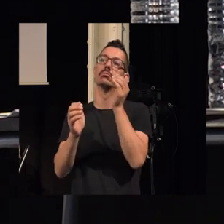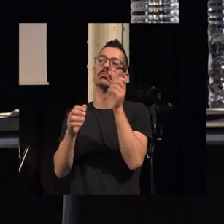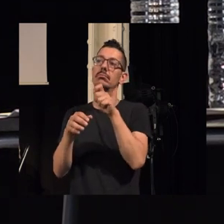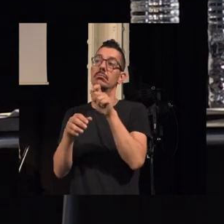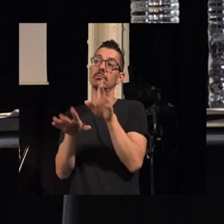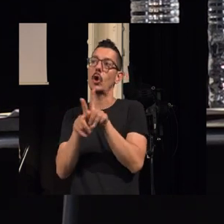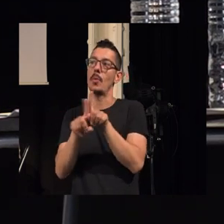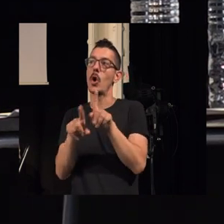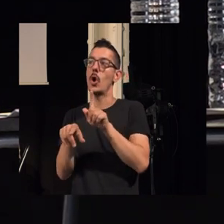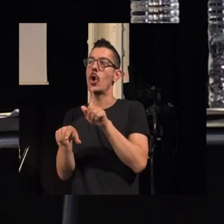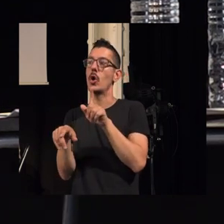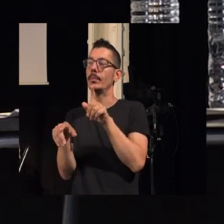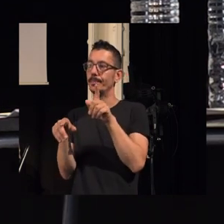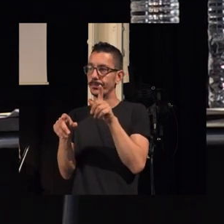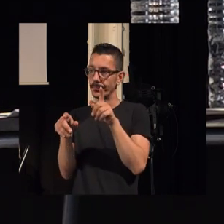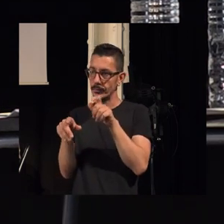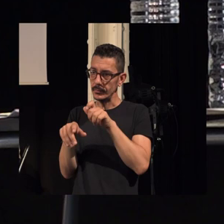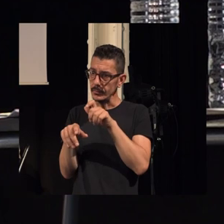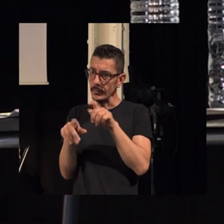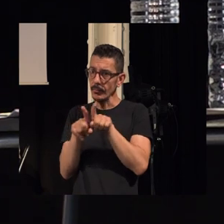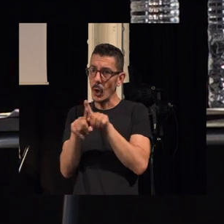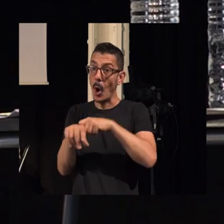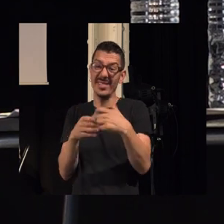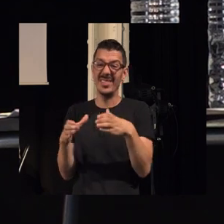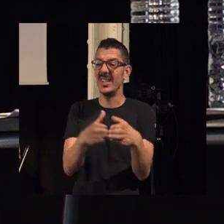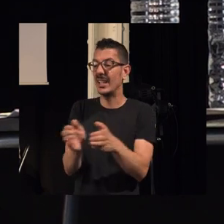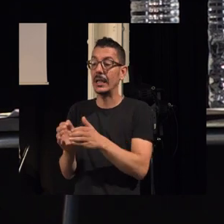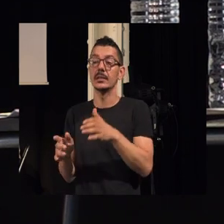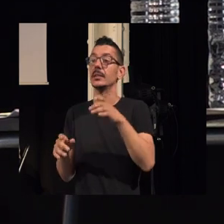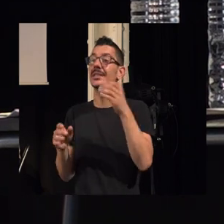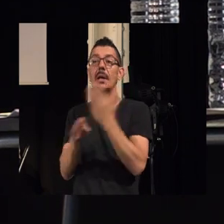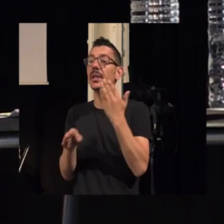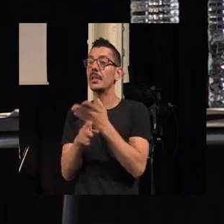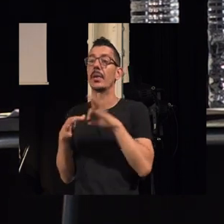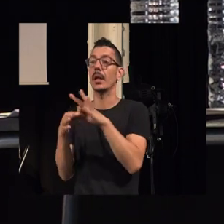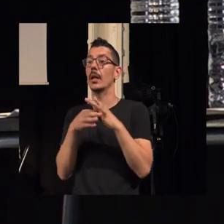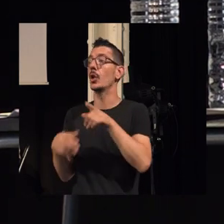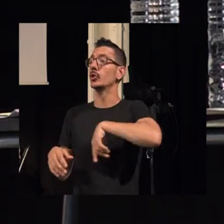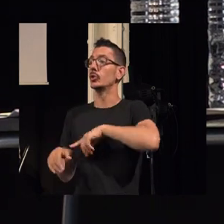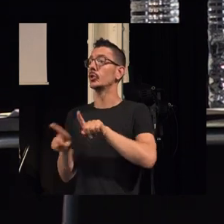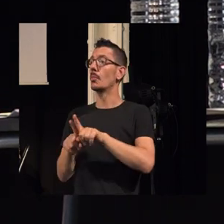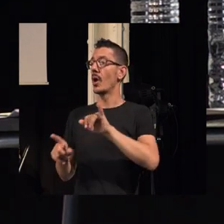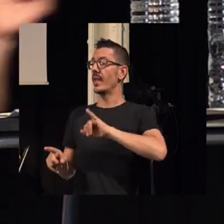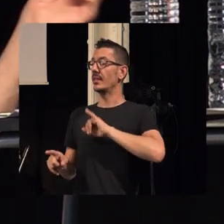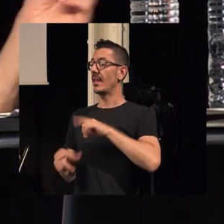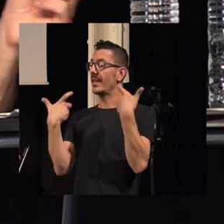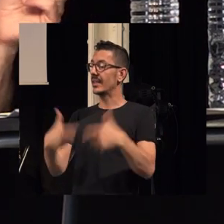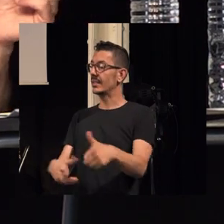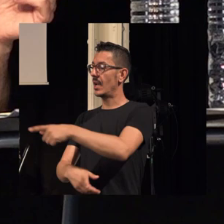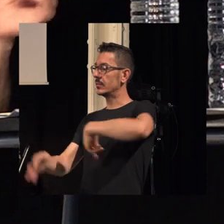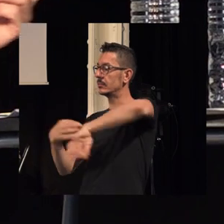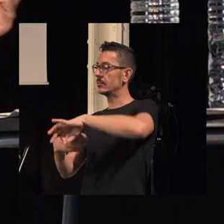siempre estuvimos conectados de alguna manera. Y si hay barreras de clase entre nosotras, yo sé quién